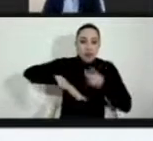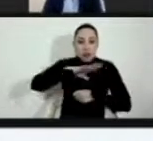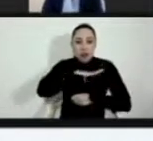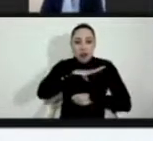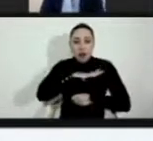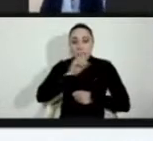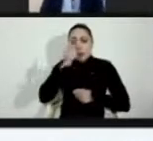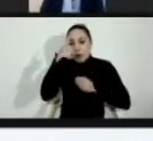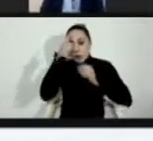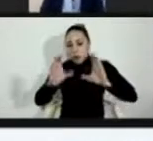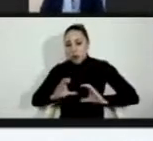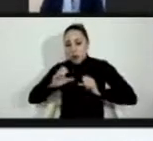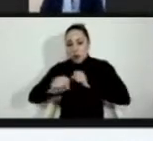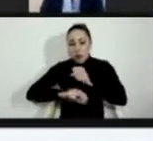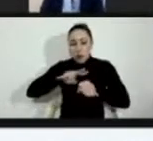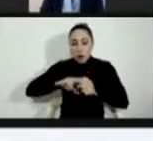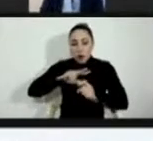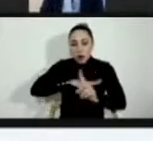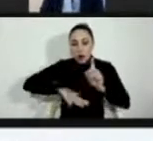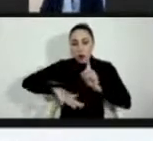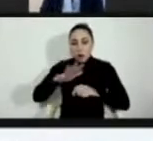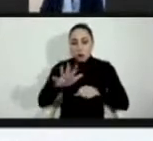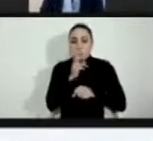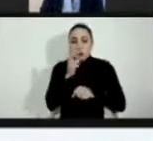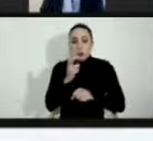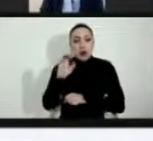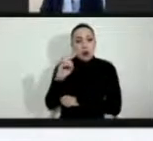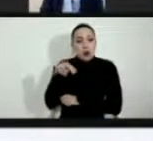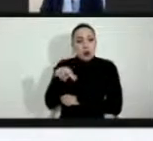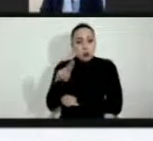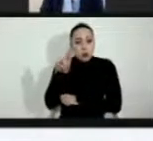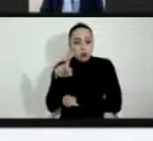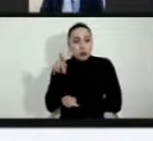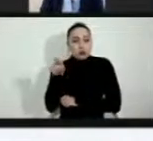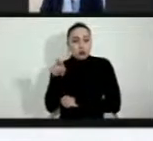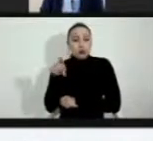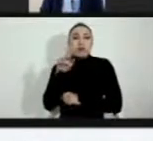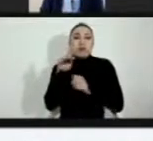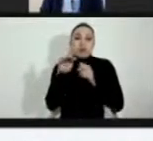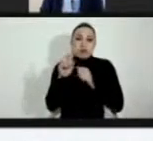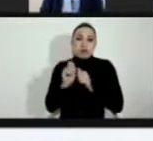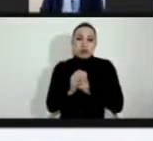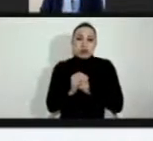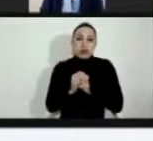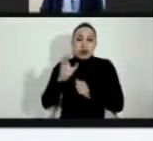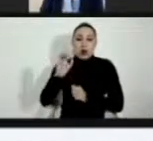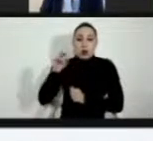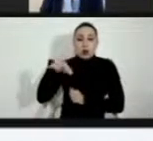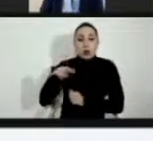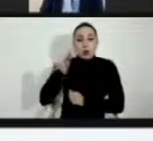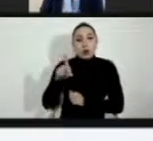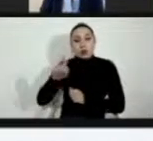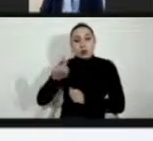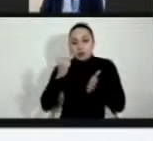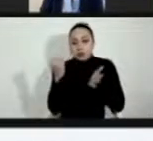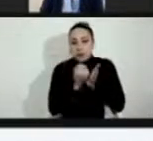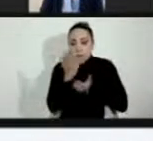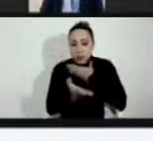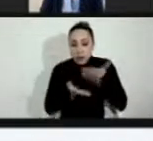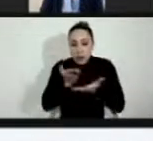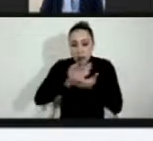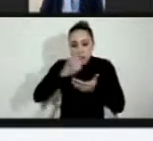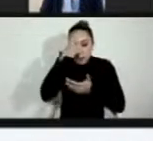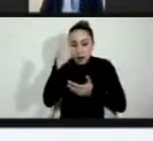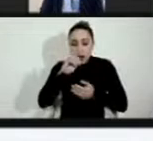ese mismo sentido, la Organización de las Naciones Unidas incorpora los Objetivos para el Desarrollo Sostenible de la Agenda 2030